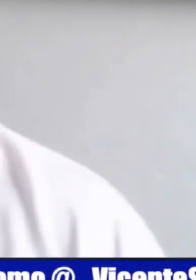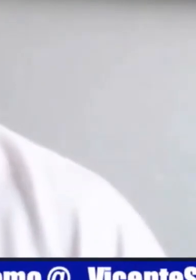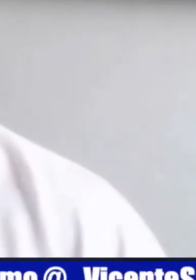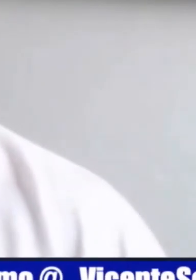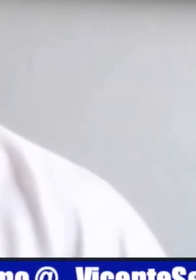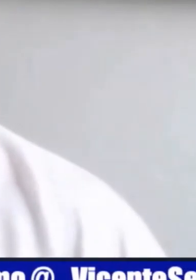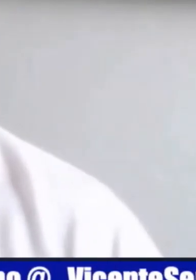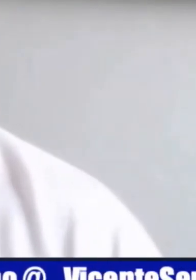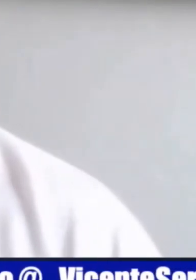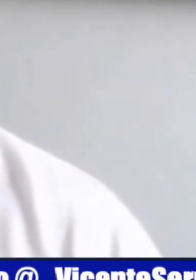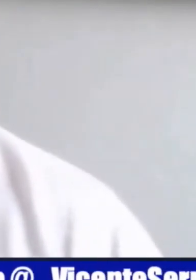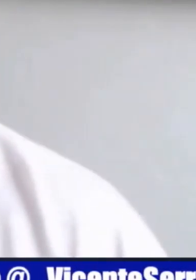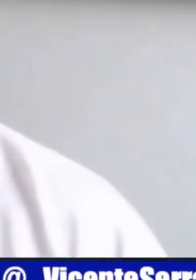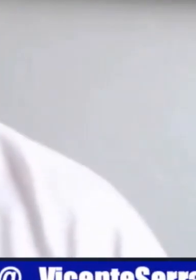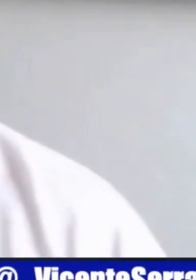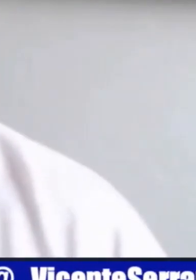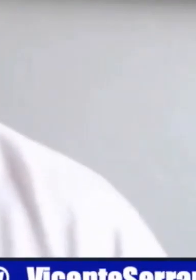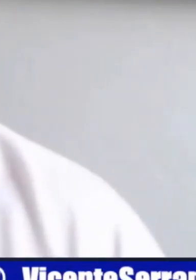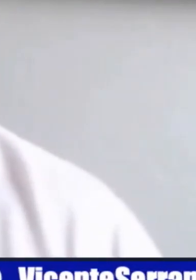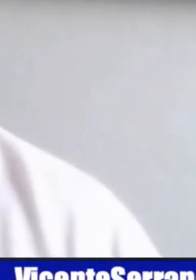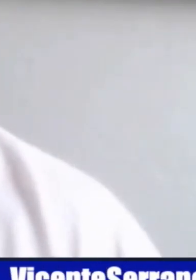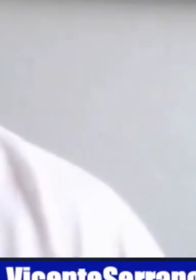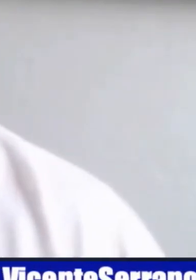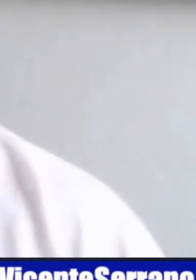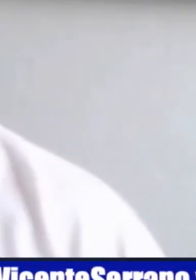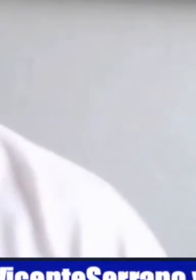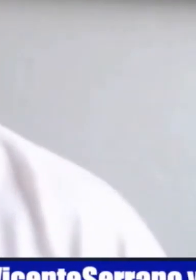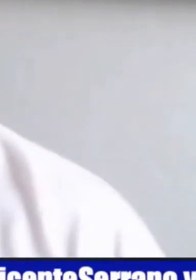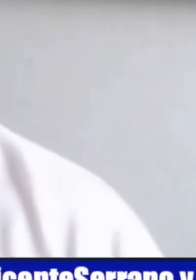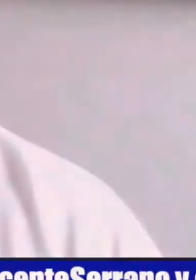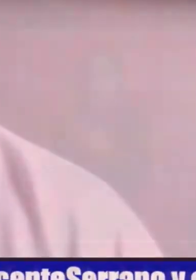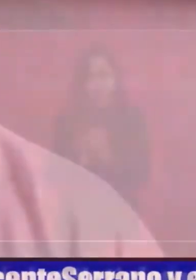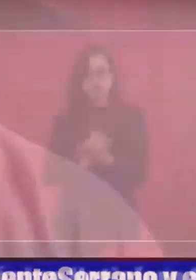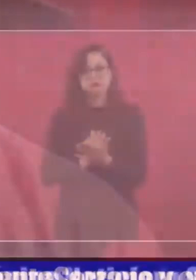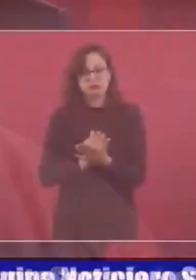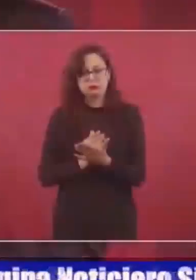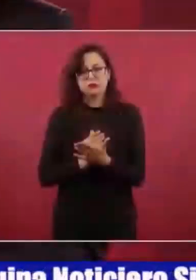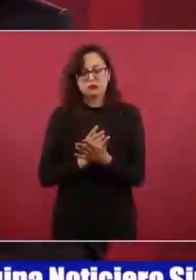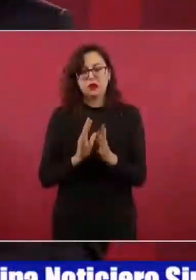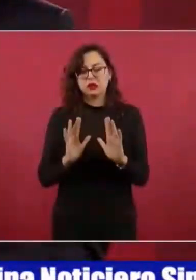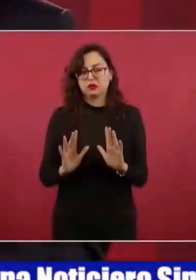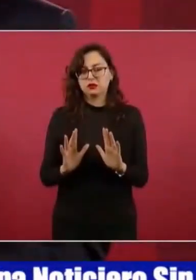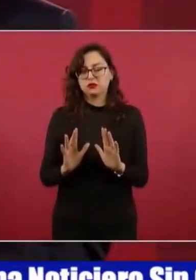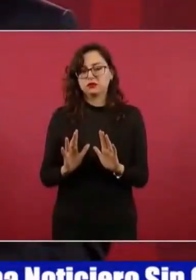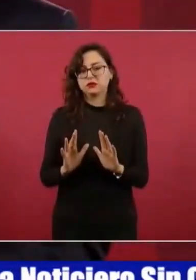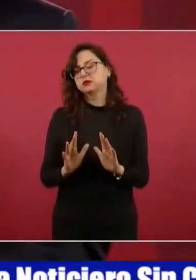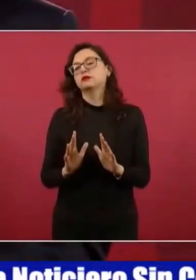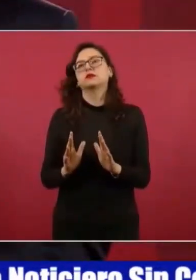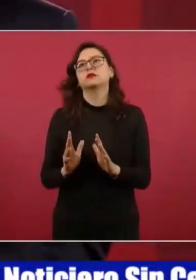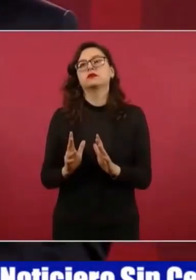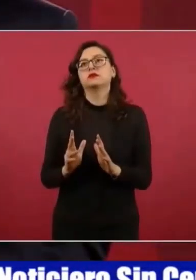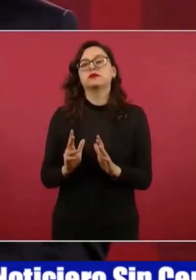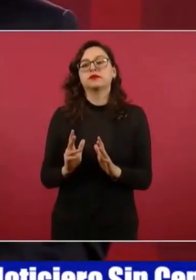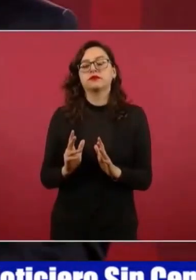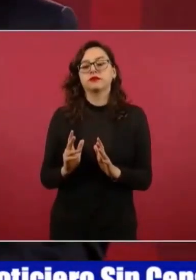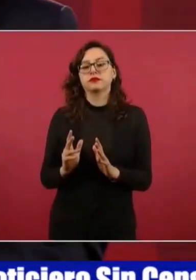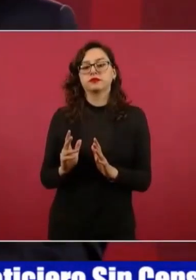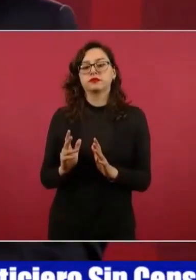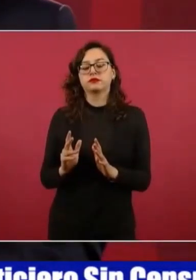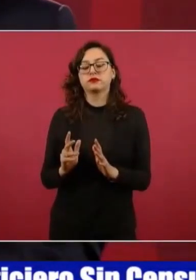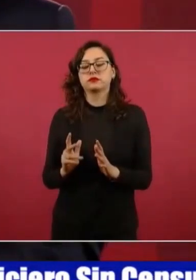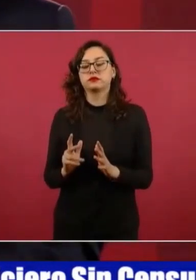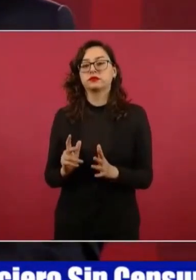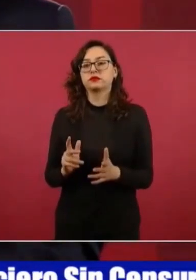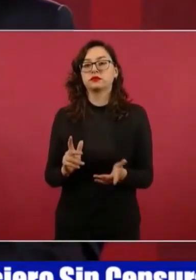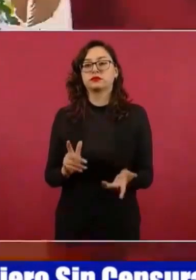al gobierno de López Obrador, pero también en su momento golpearon al gobierno de Enrique Peña